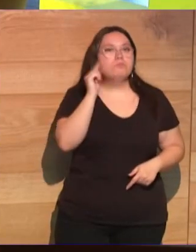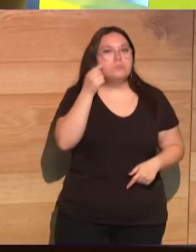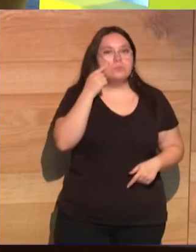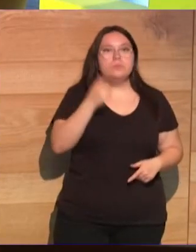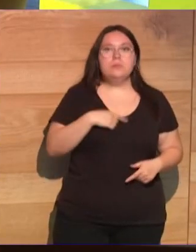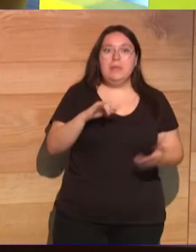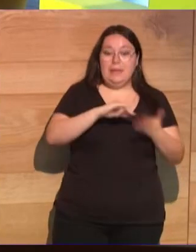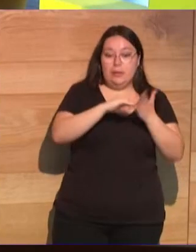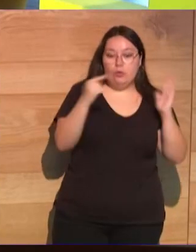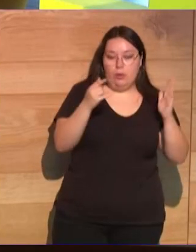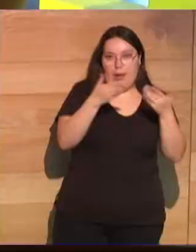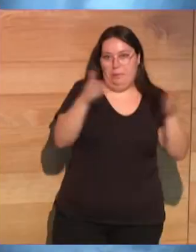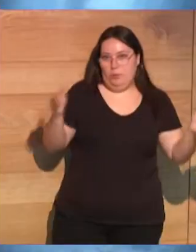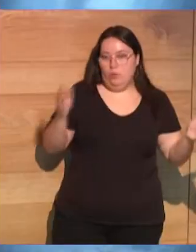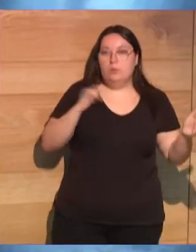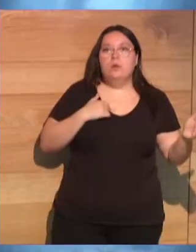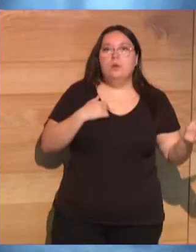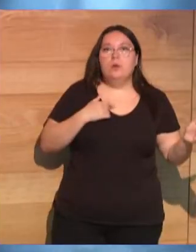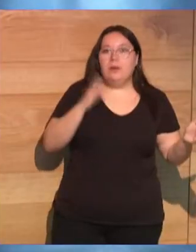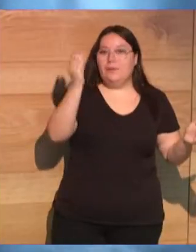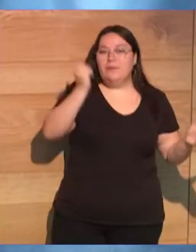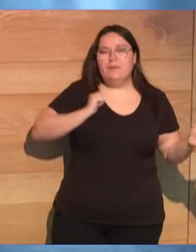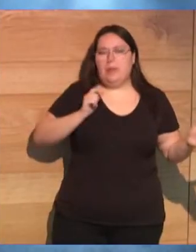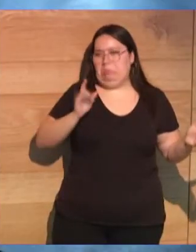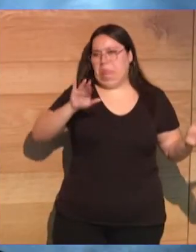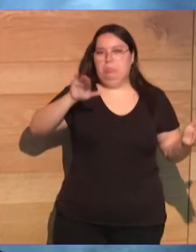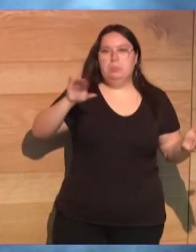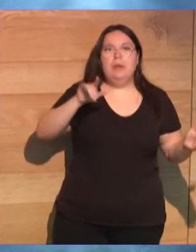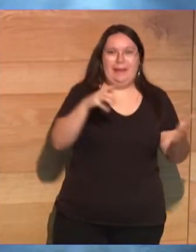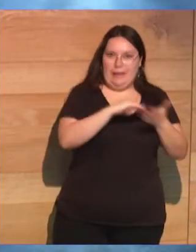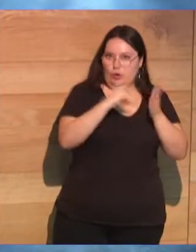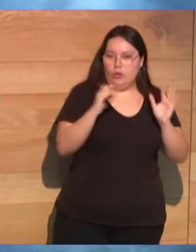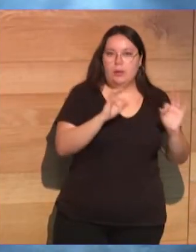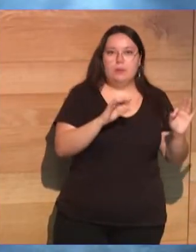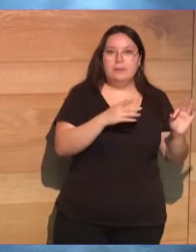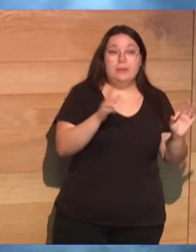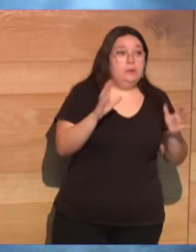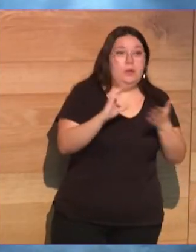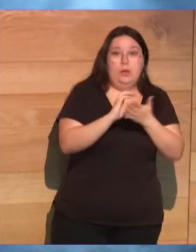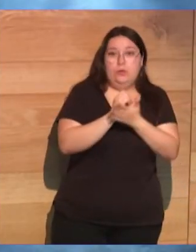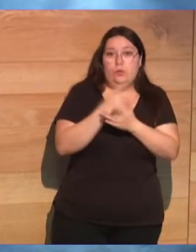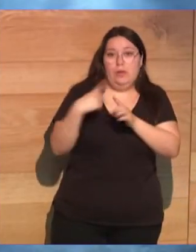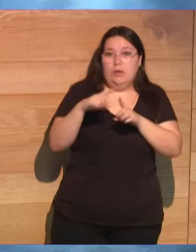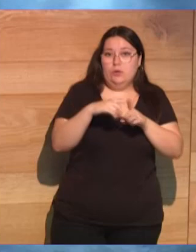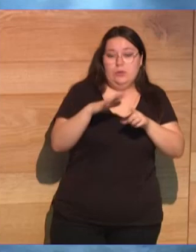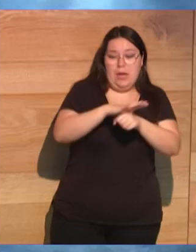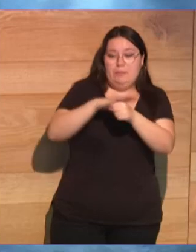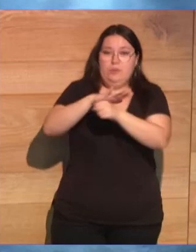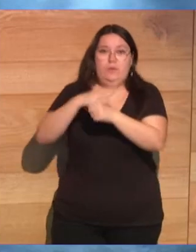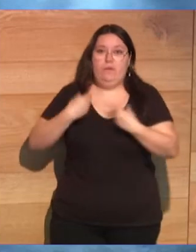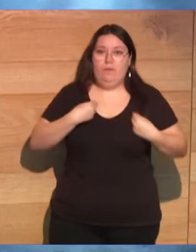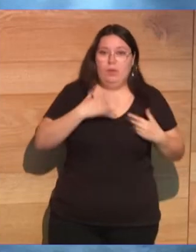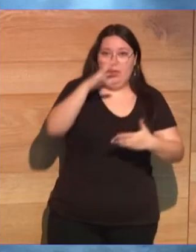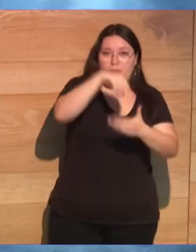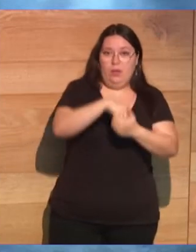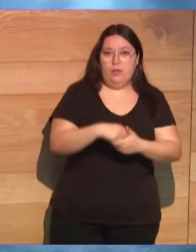tecnología ampliamente, ya no solamente hablando de la inteligencia artificial, está en absolutamente todos los aspectos de nuestra vida, y eso no es nuevo, eso